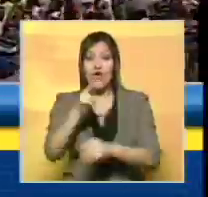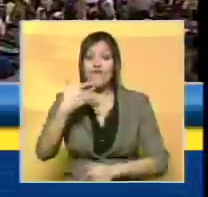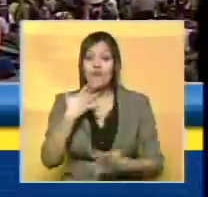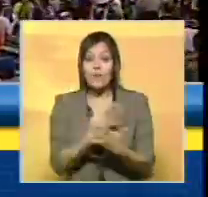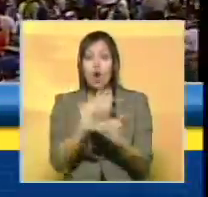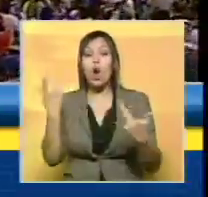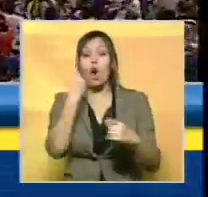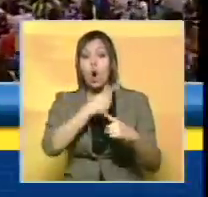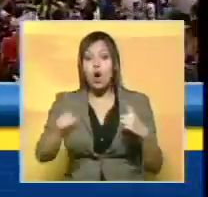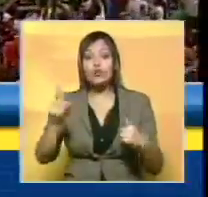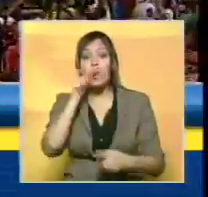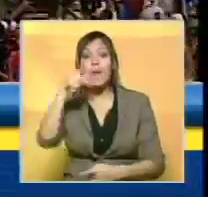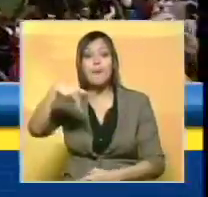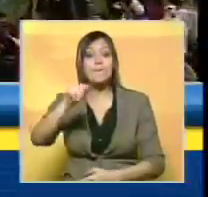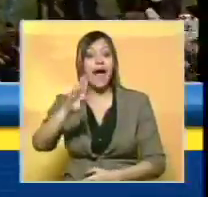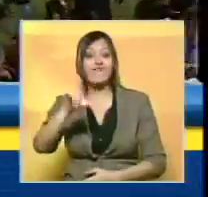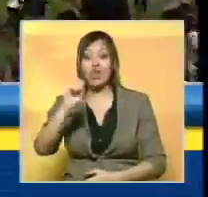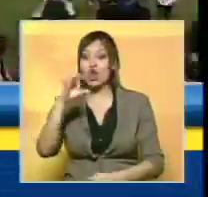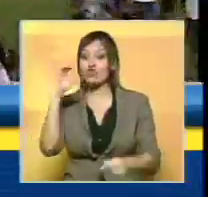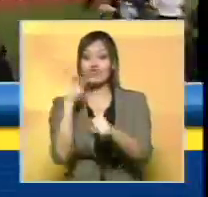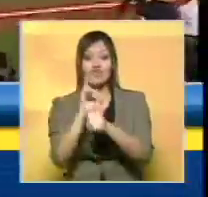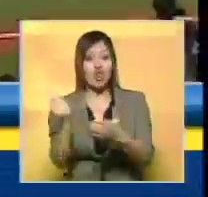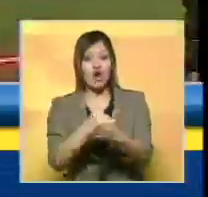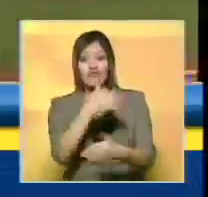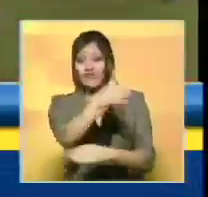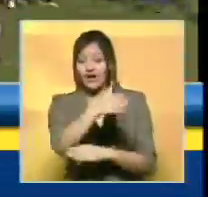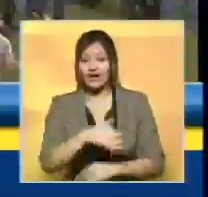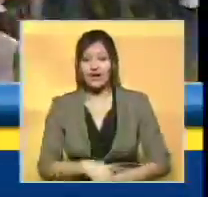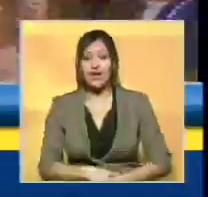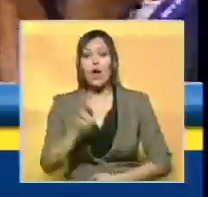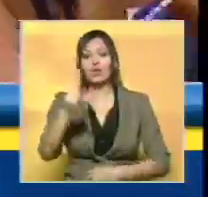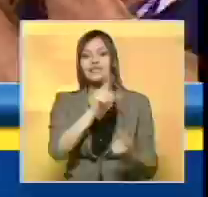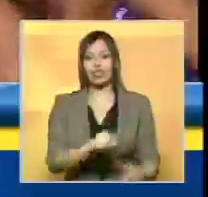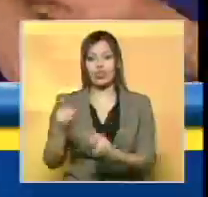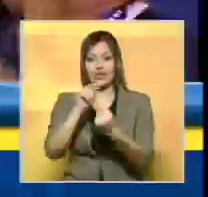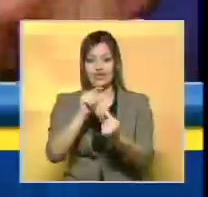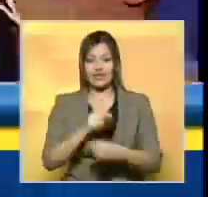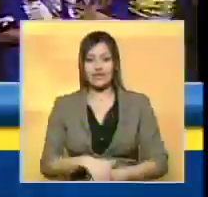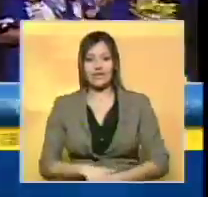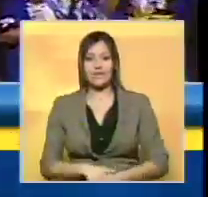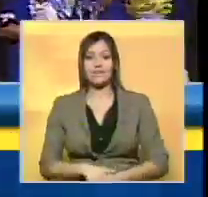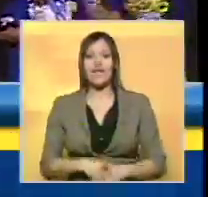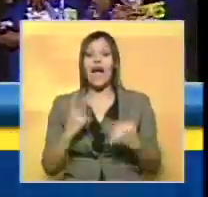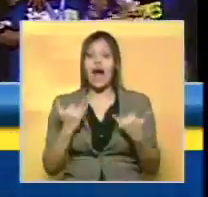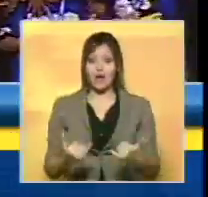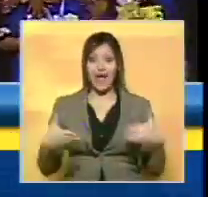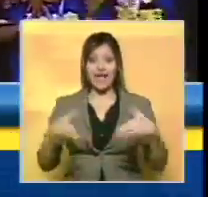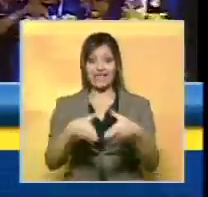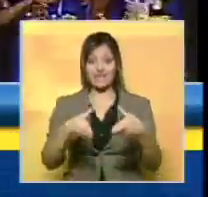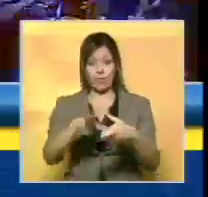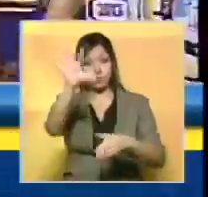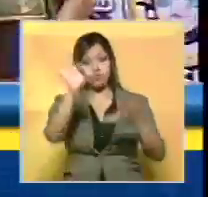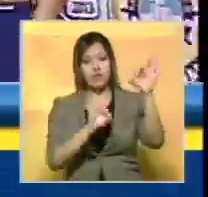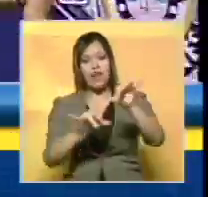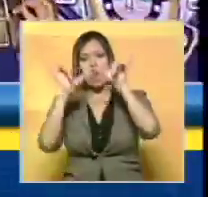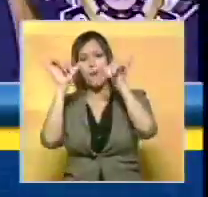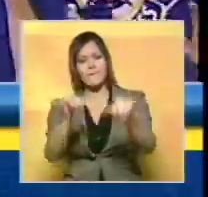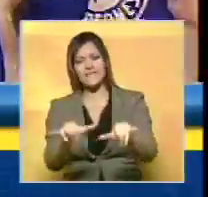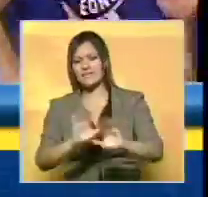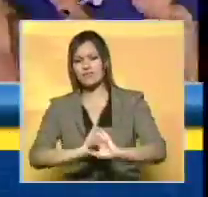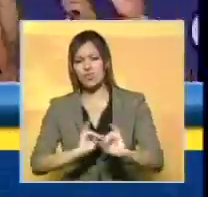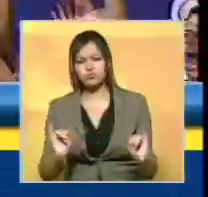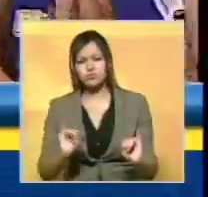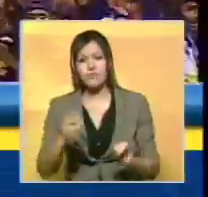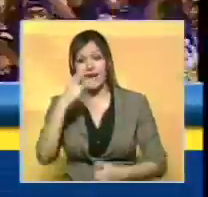Pablo Sandoval no estará presente, según informó su hermano Michael Sandoval a través del Twitter. La estructura del equipo va a ser básicamente la misma